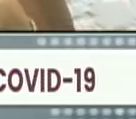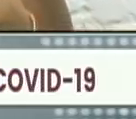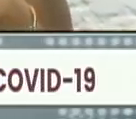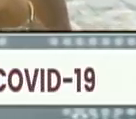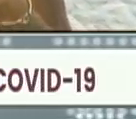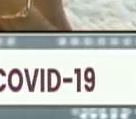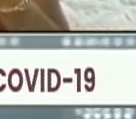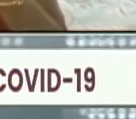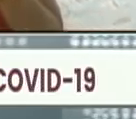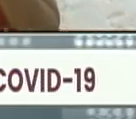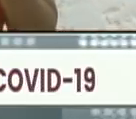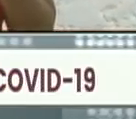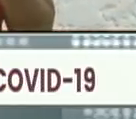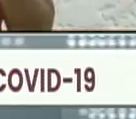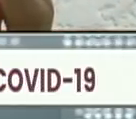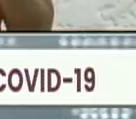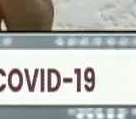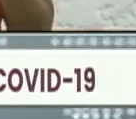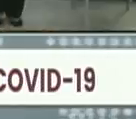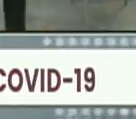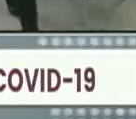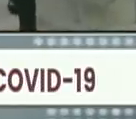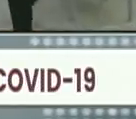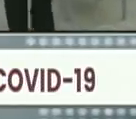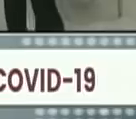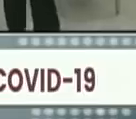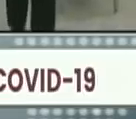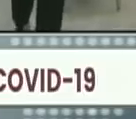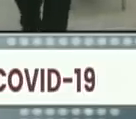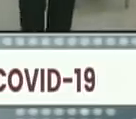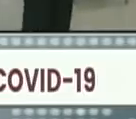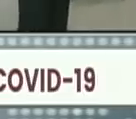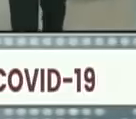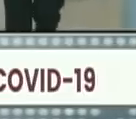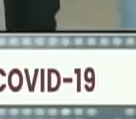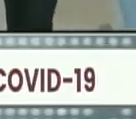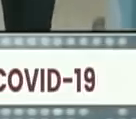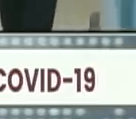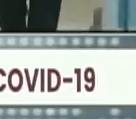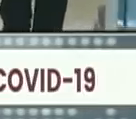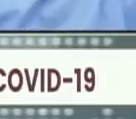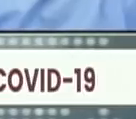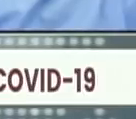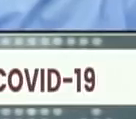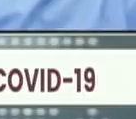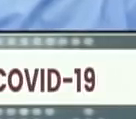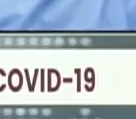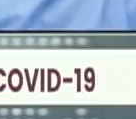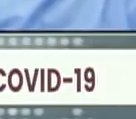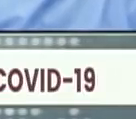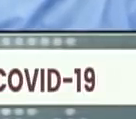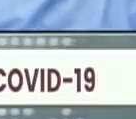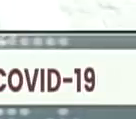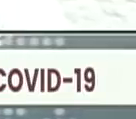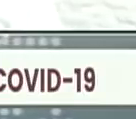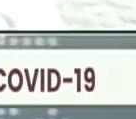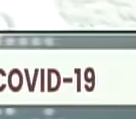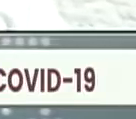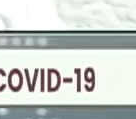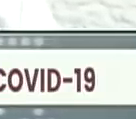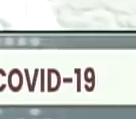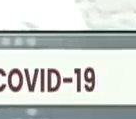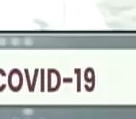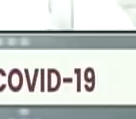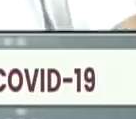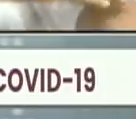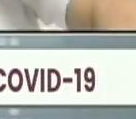poderoso instrumento de la ciencia rusa, de la ciencia humana, que es la vacuna Sputnik V. Y así lo hice,